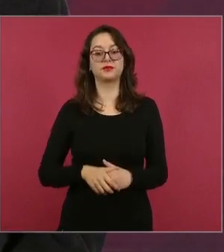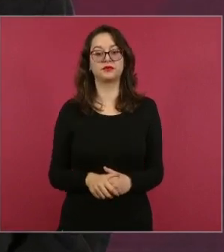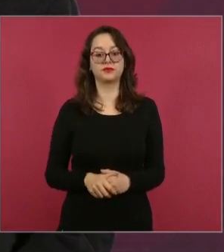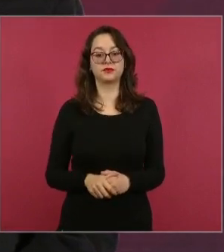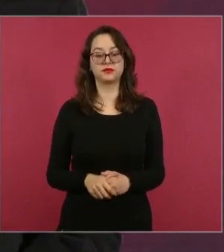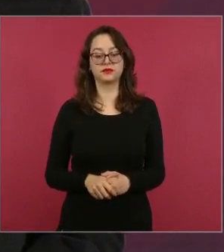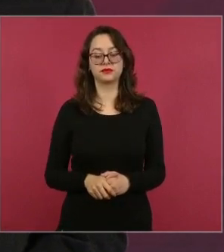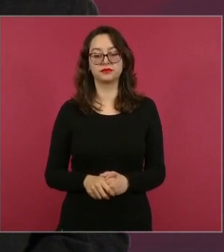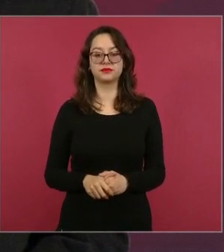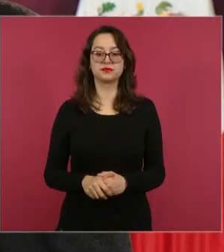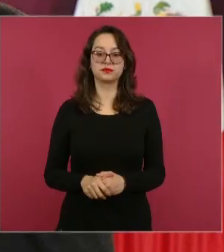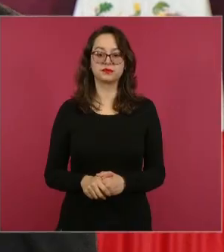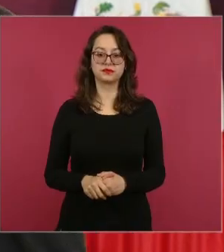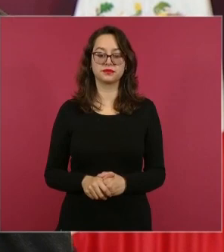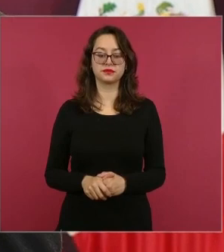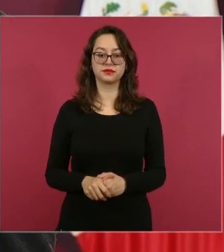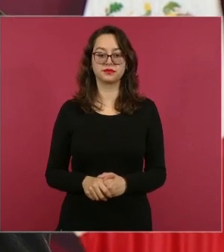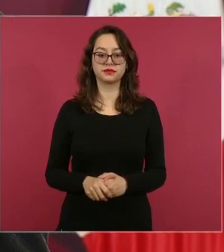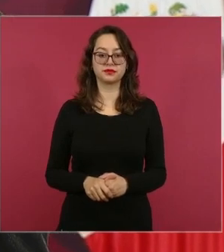rueda de